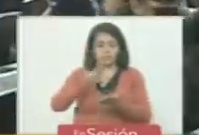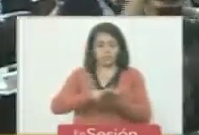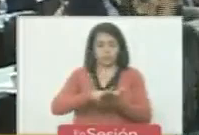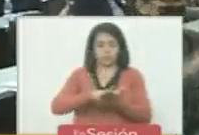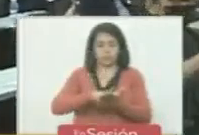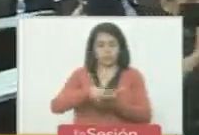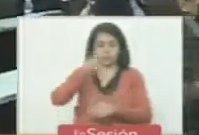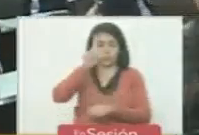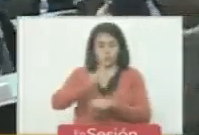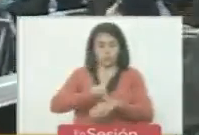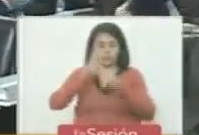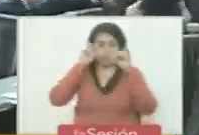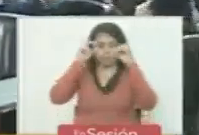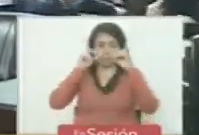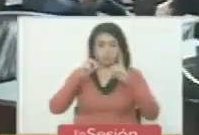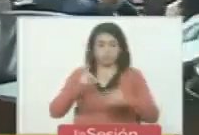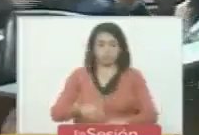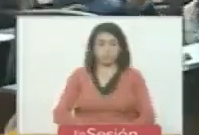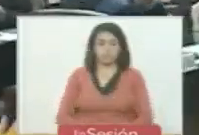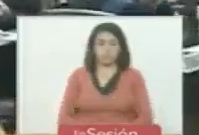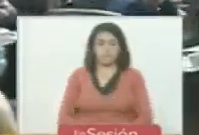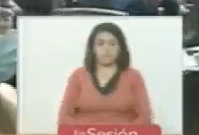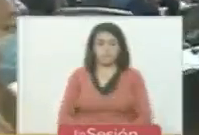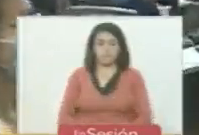Aprobado por unanimidad.